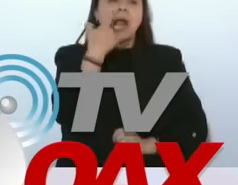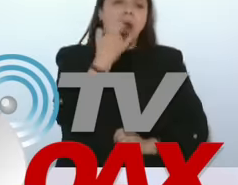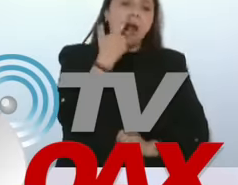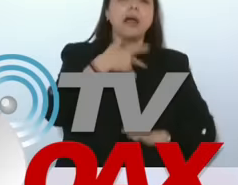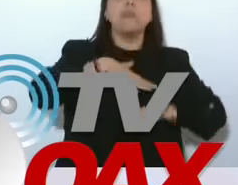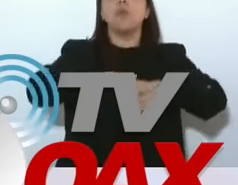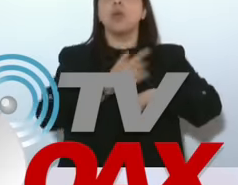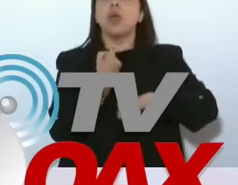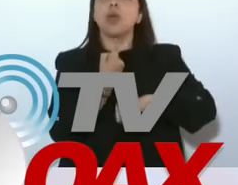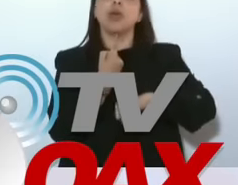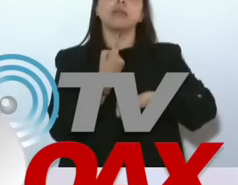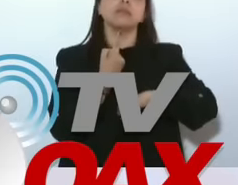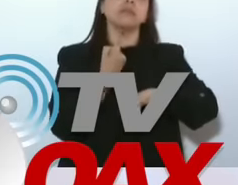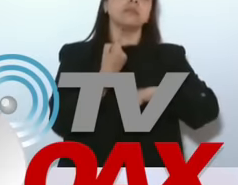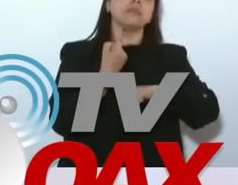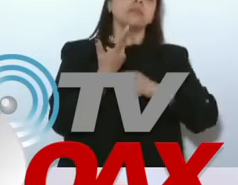enfermedades